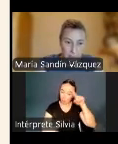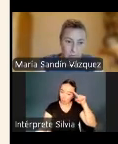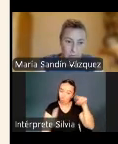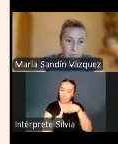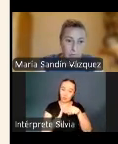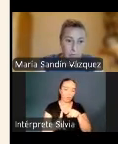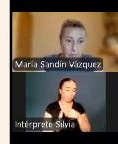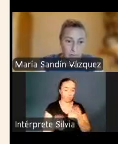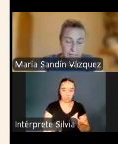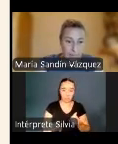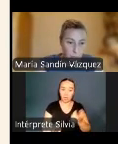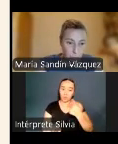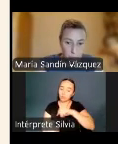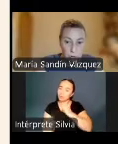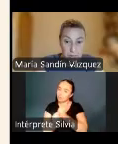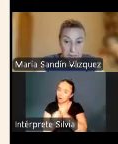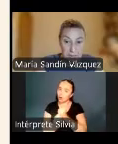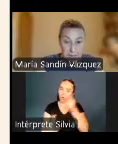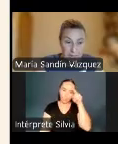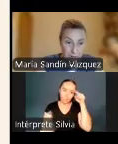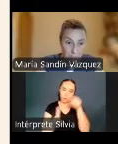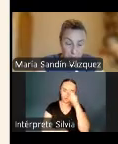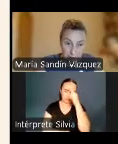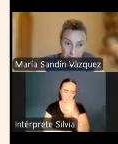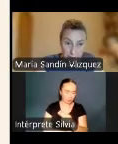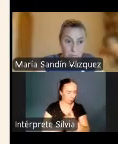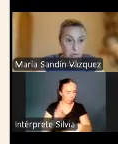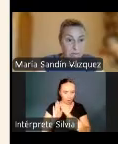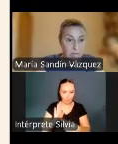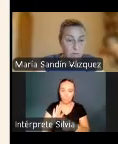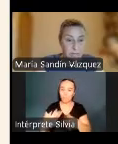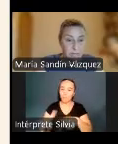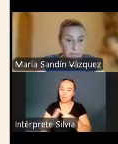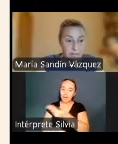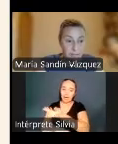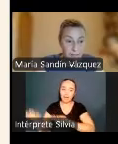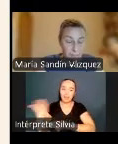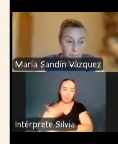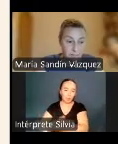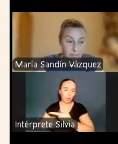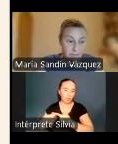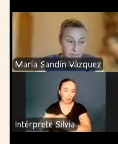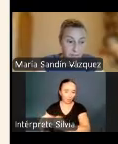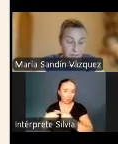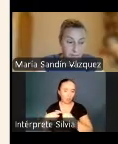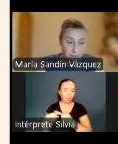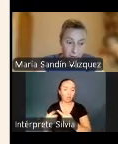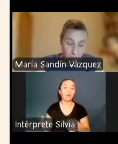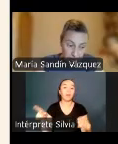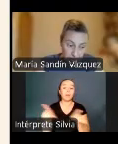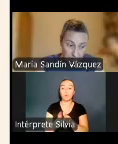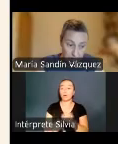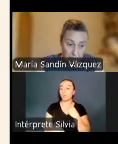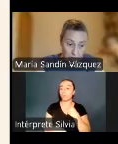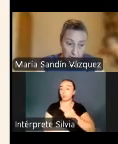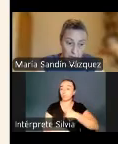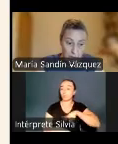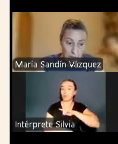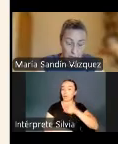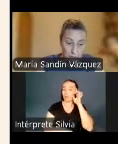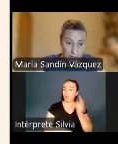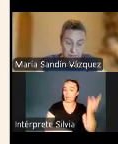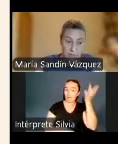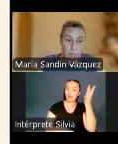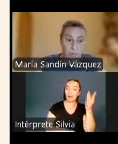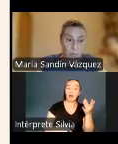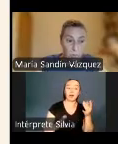Trabajamos desde el respeto absoluto y desde la reciprocidad. Como os decía, nuestra idea es que toda esta investigación que